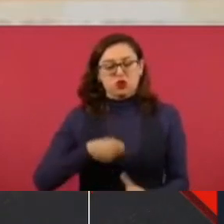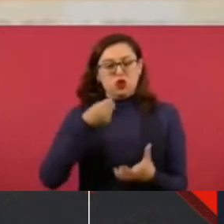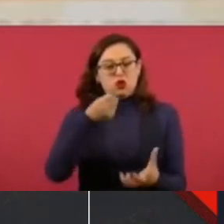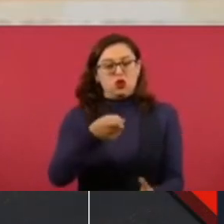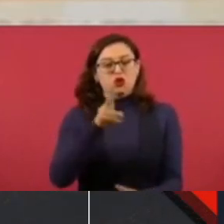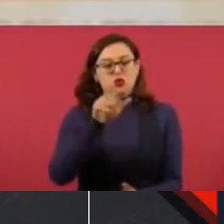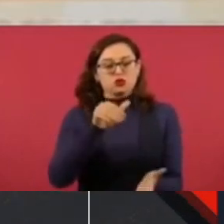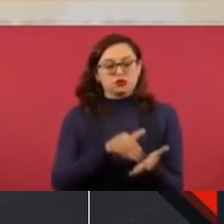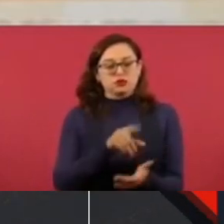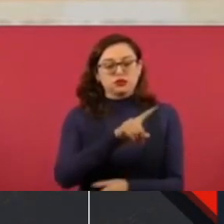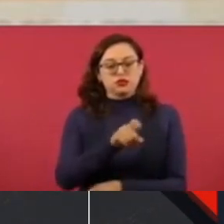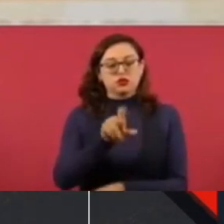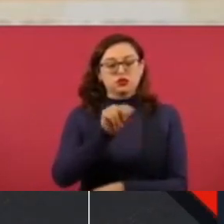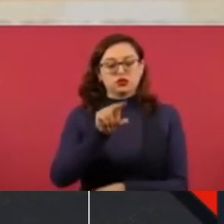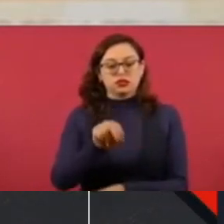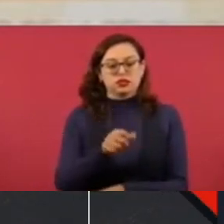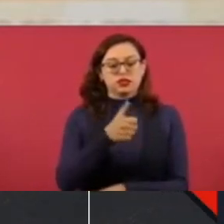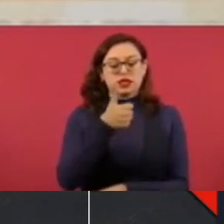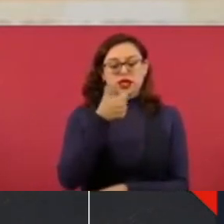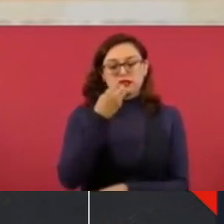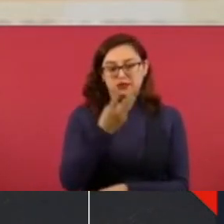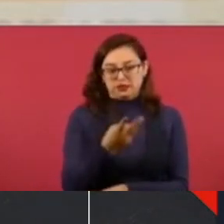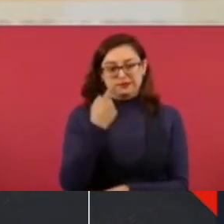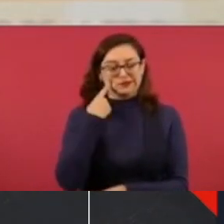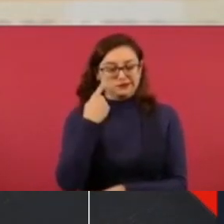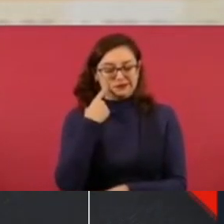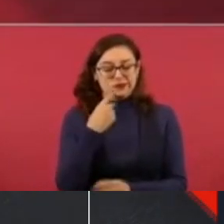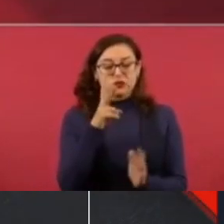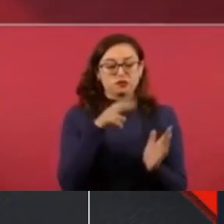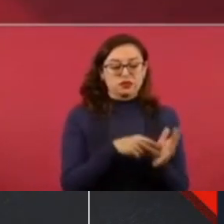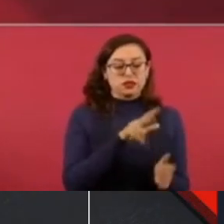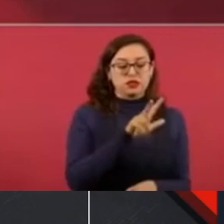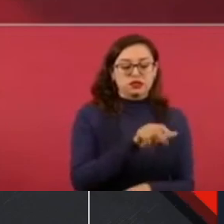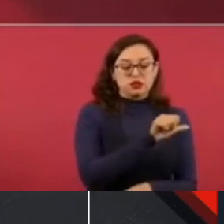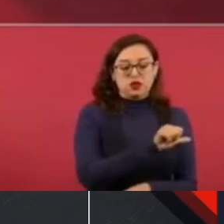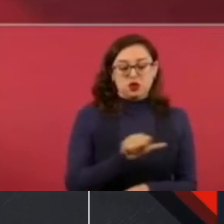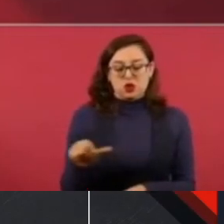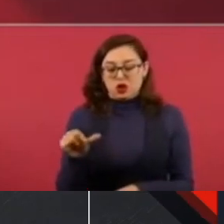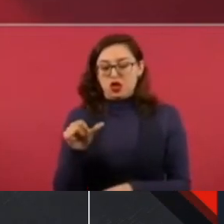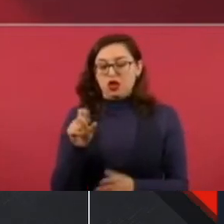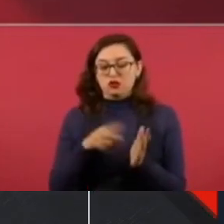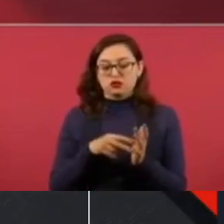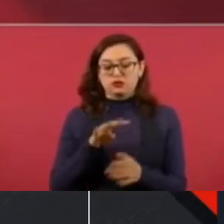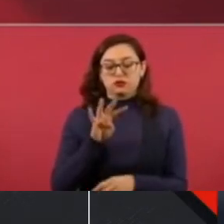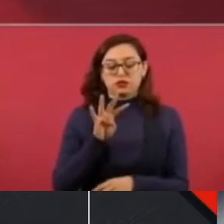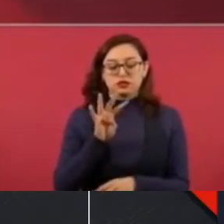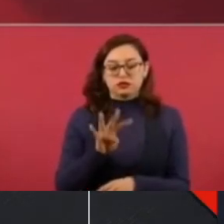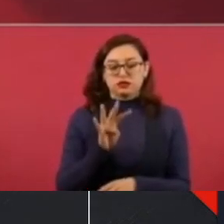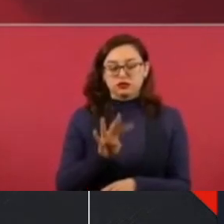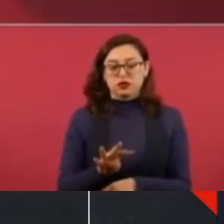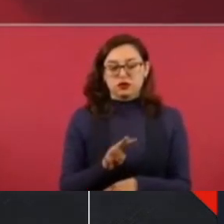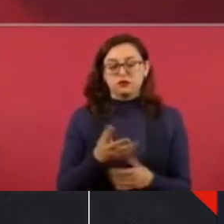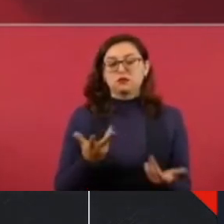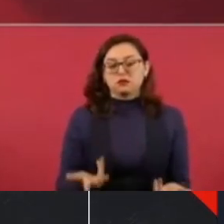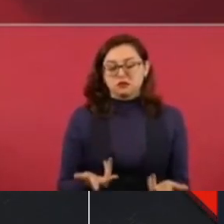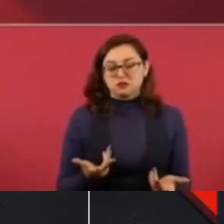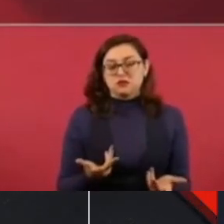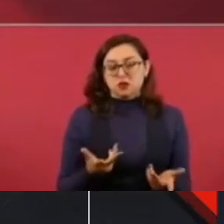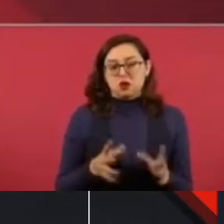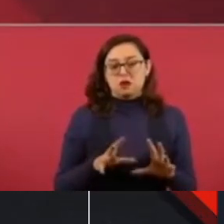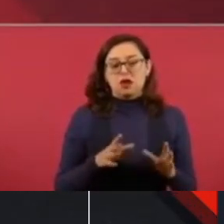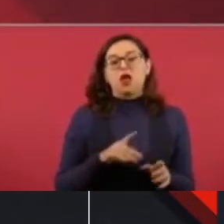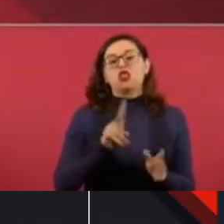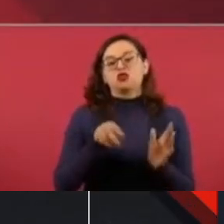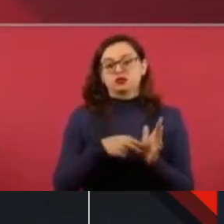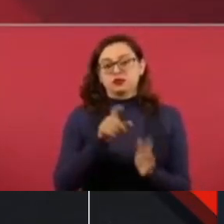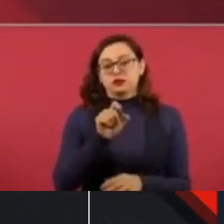De 2018 a 2019 se han aportado 12.37 millones de pesos. En 2020,